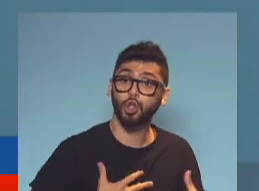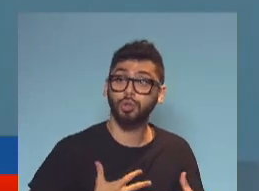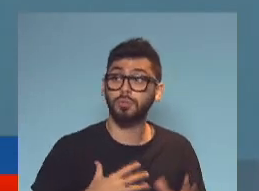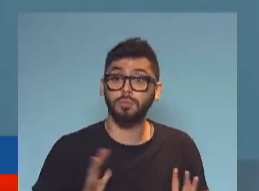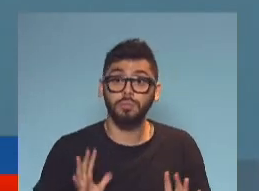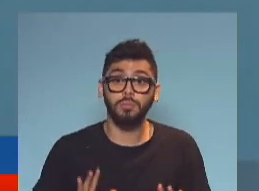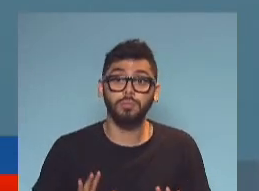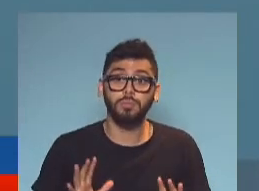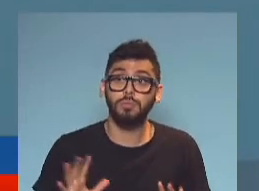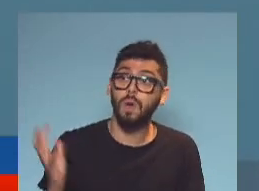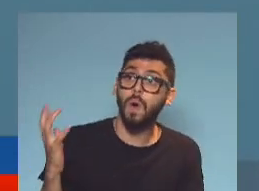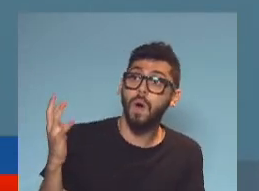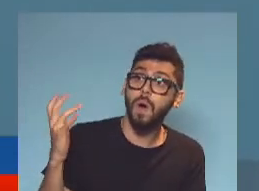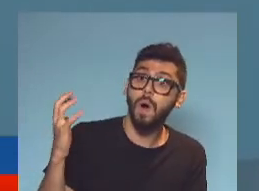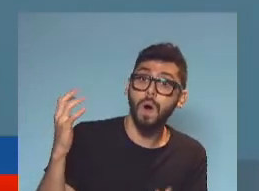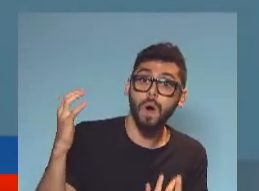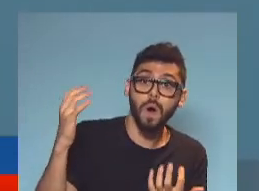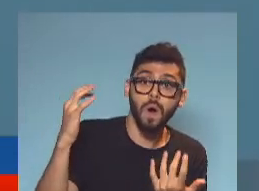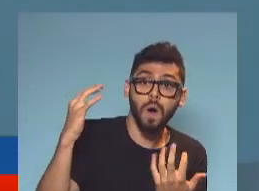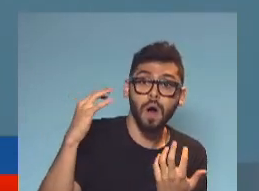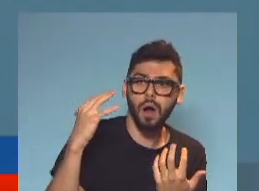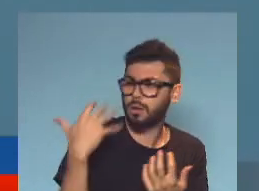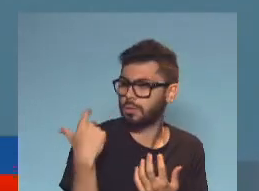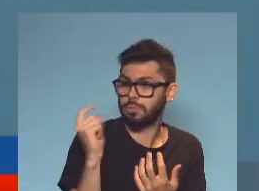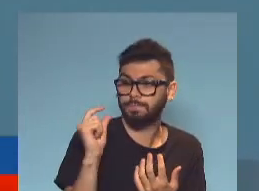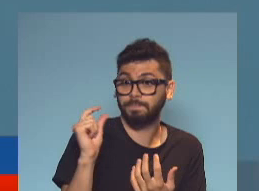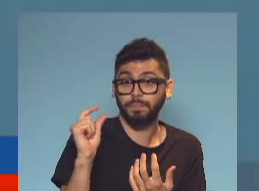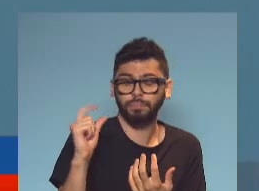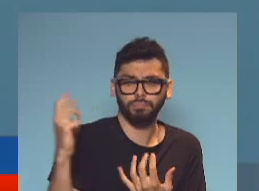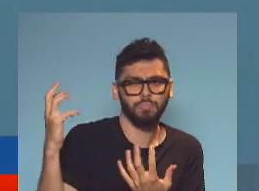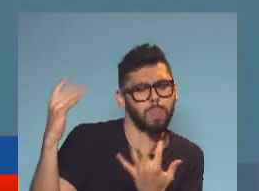la Argentina hasta hace muy poco tiempo.